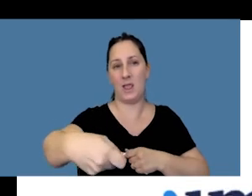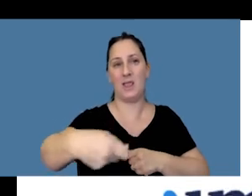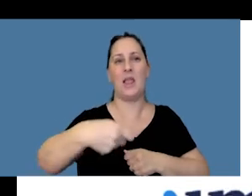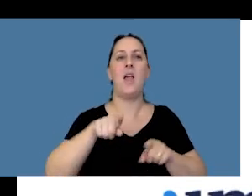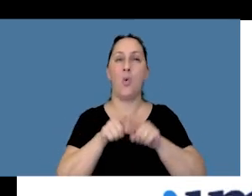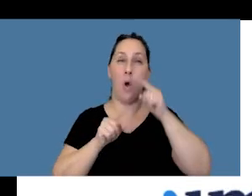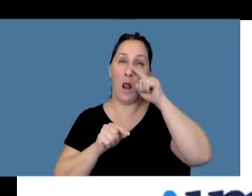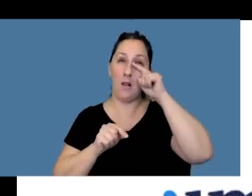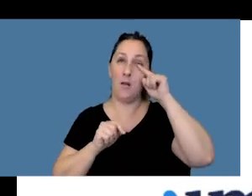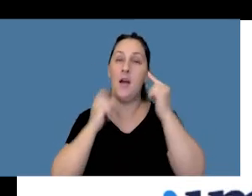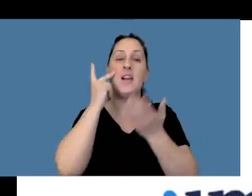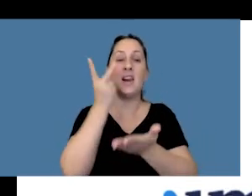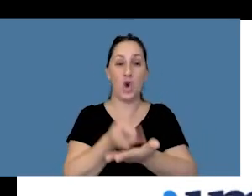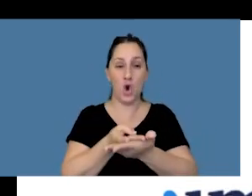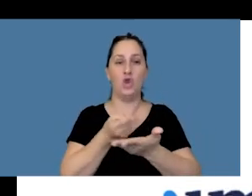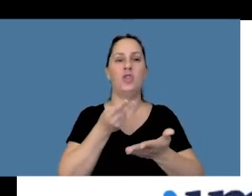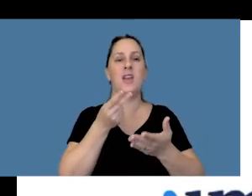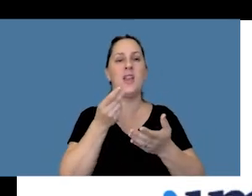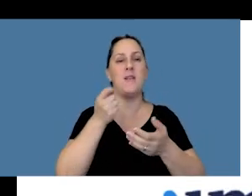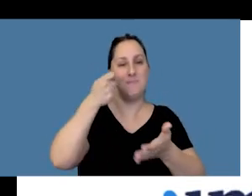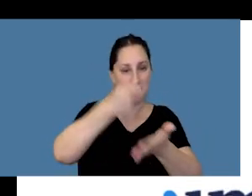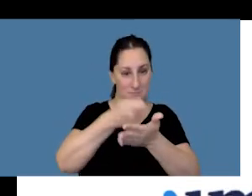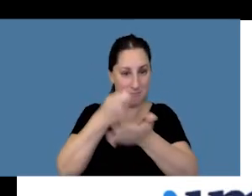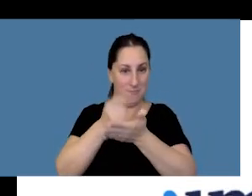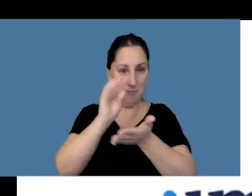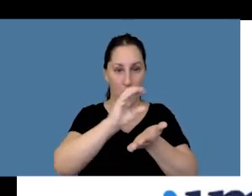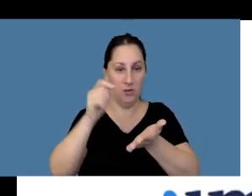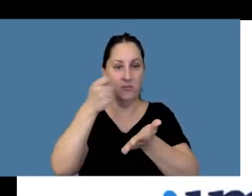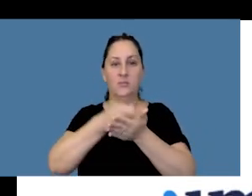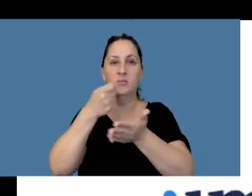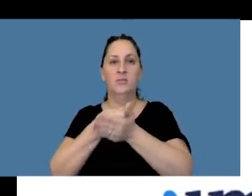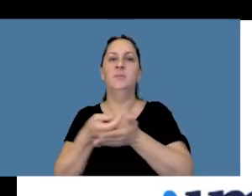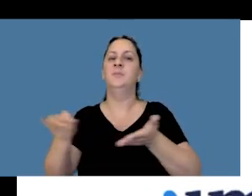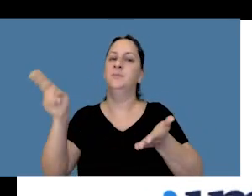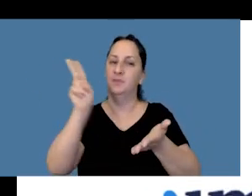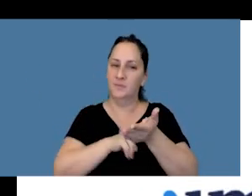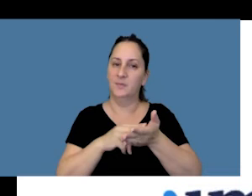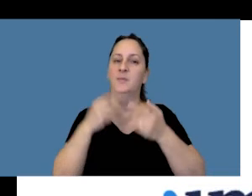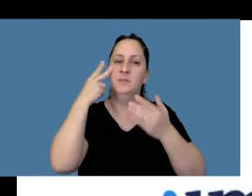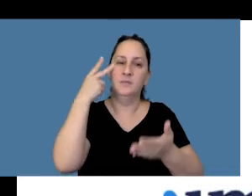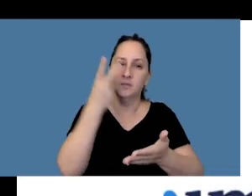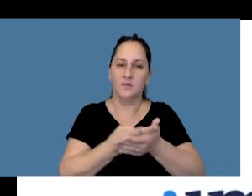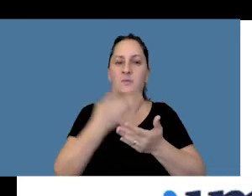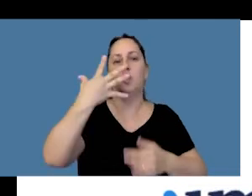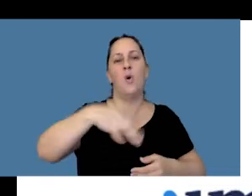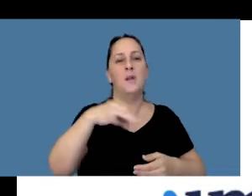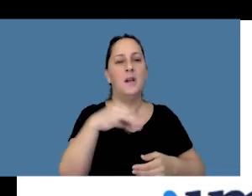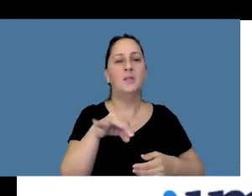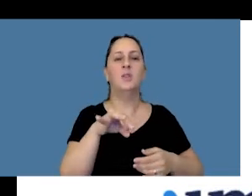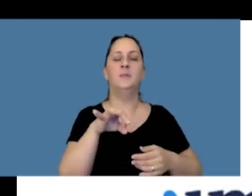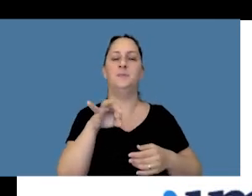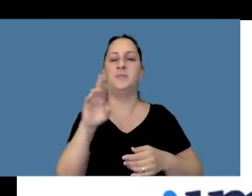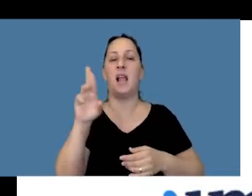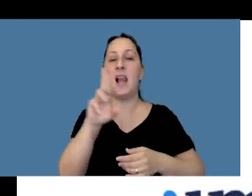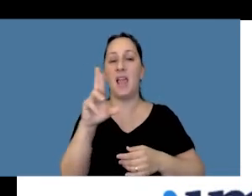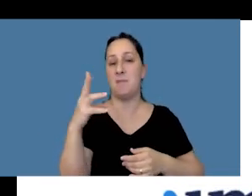de reconocer los importes abonados para reimputarlos a las obligaciones del régimen